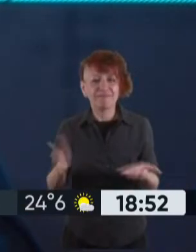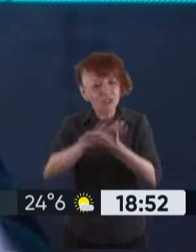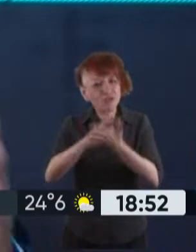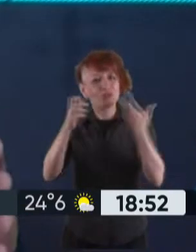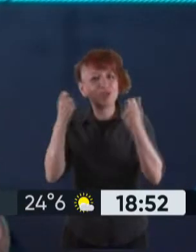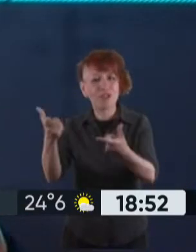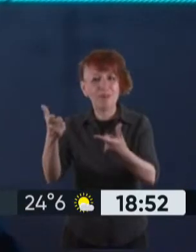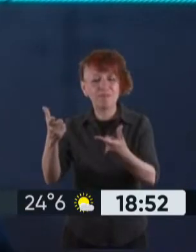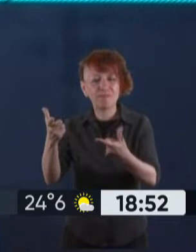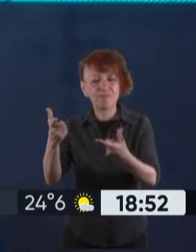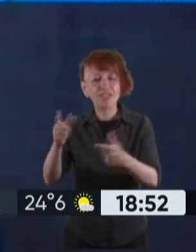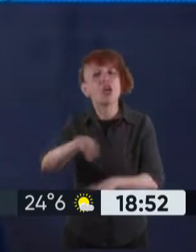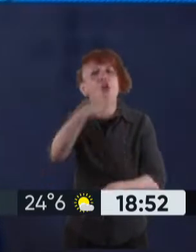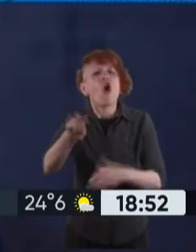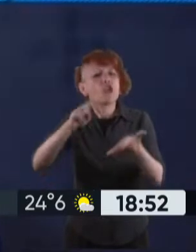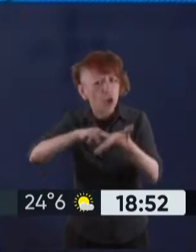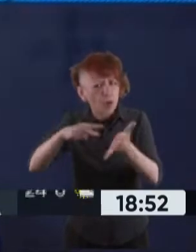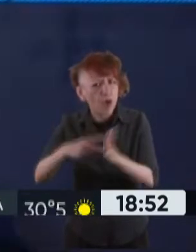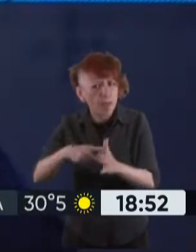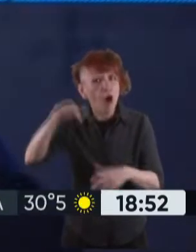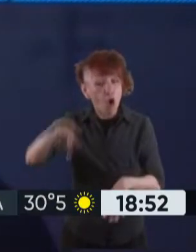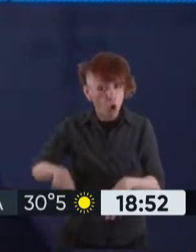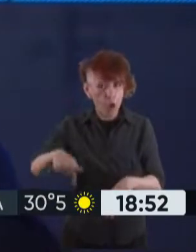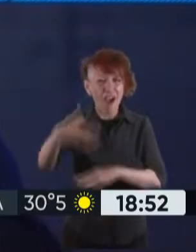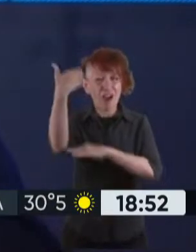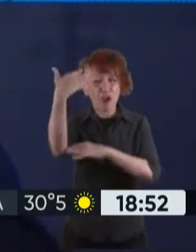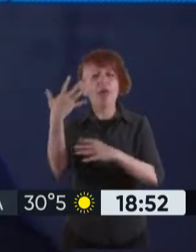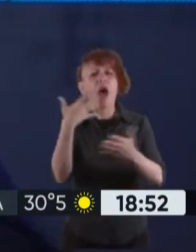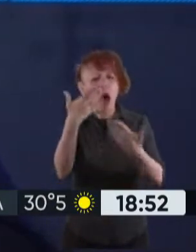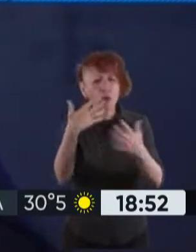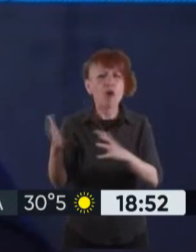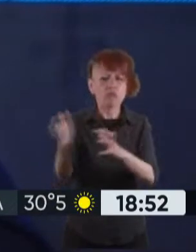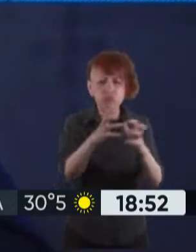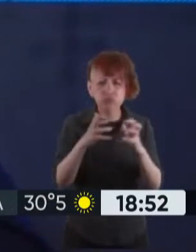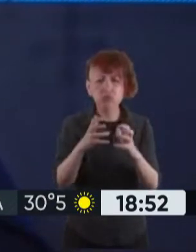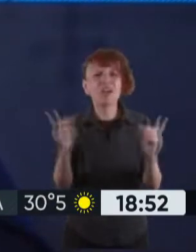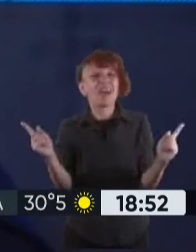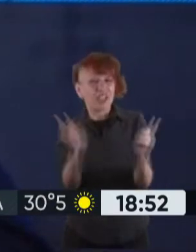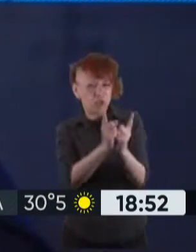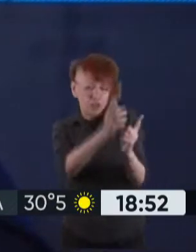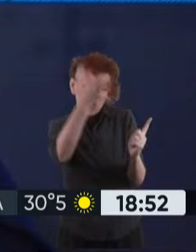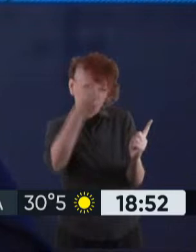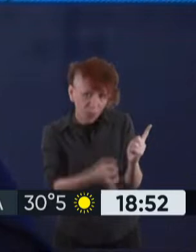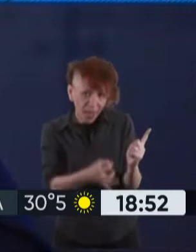Hay un segundo problema que han tratado durante el día de hoy y que lo resumió muy bien